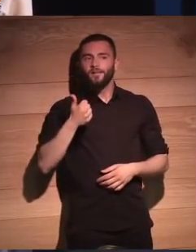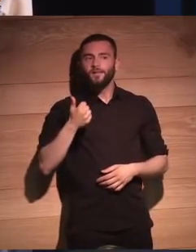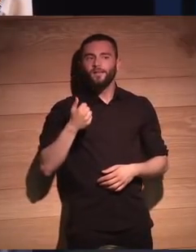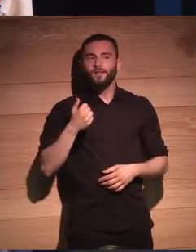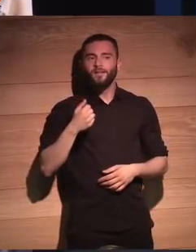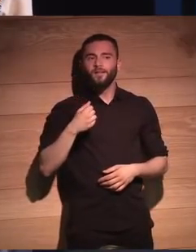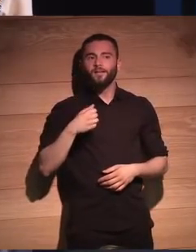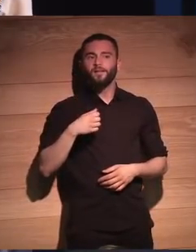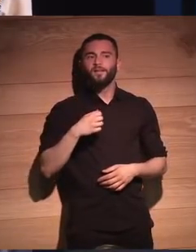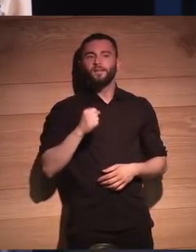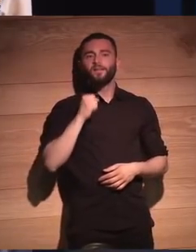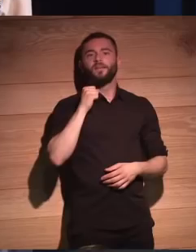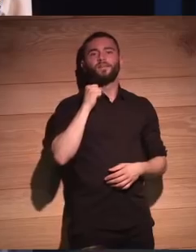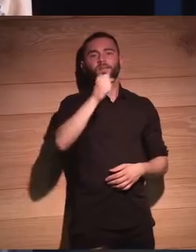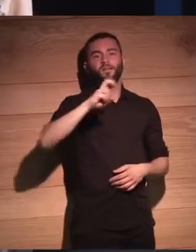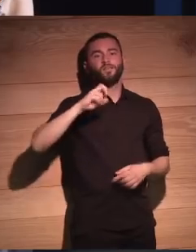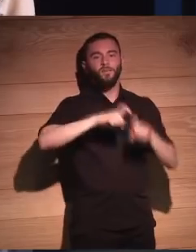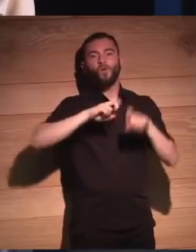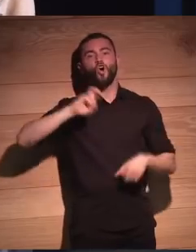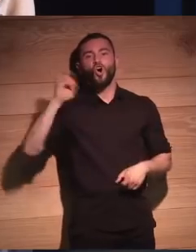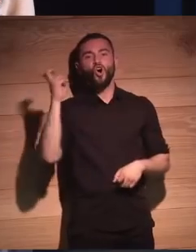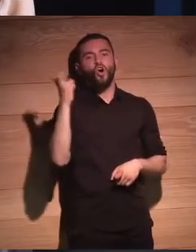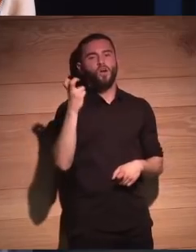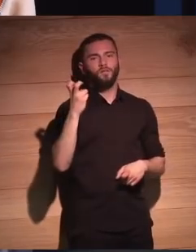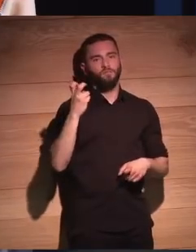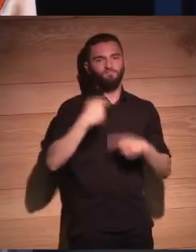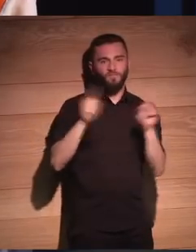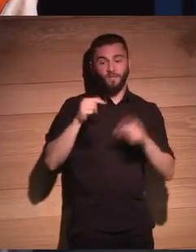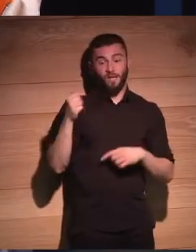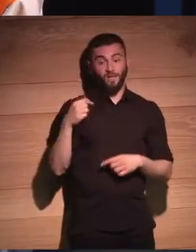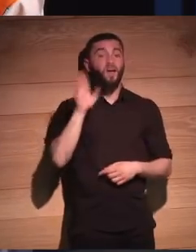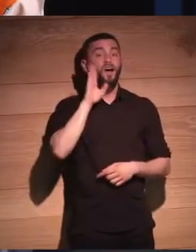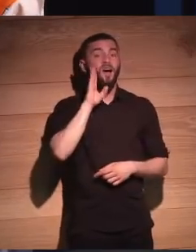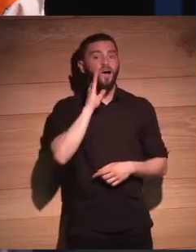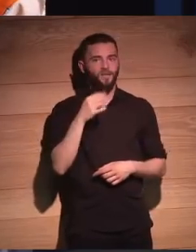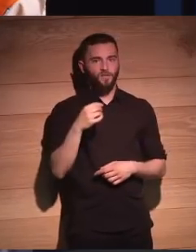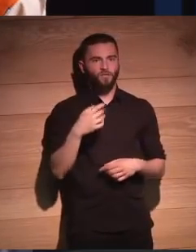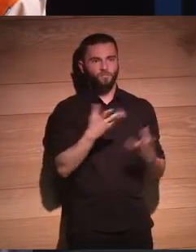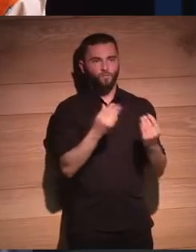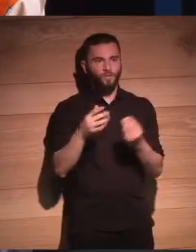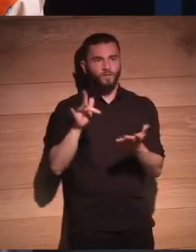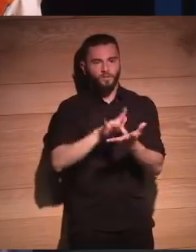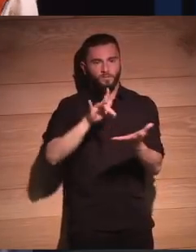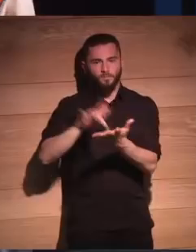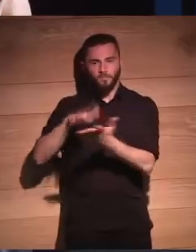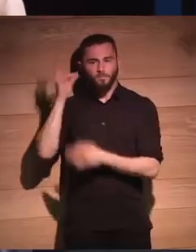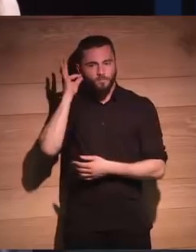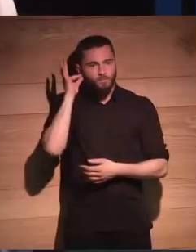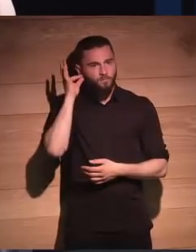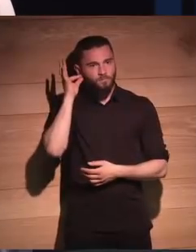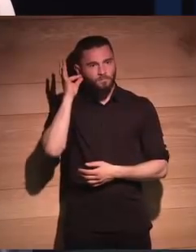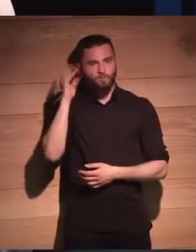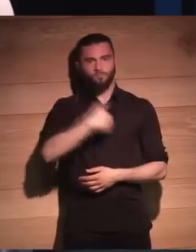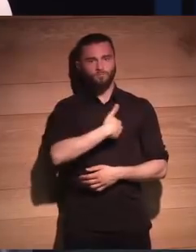otra colección de superhéroes más estándar, ¿no? Entonces, a mí las mujeres del universo Batman me fascinan, cada una a su manera, pero creo que todas tienen un peso específico muy